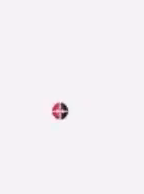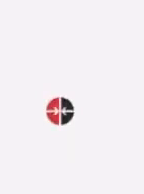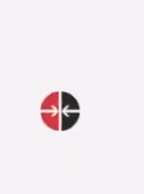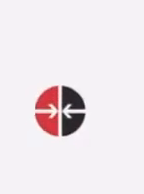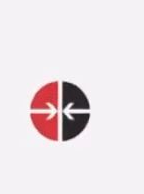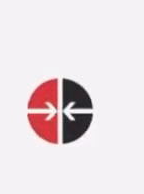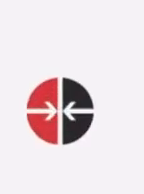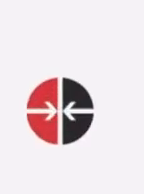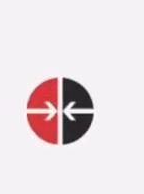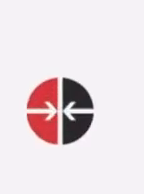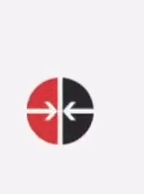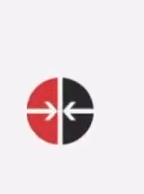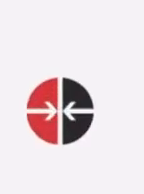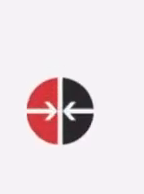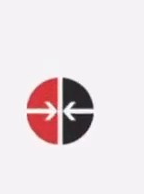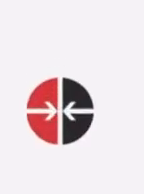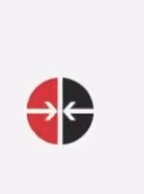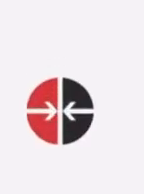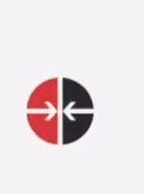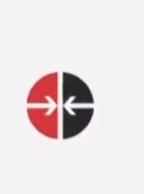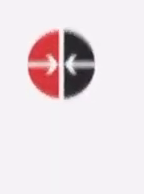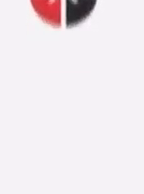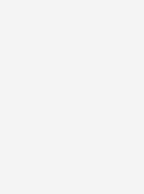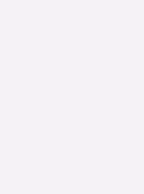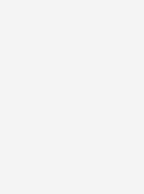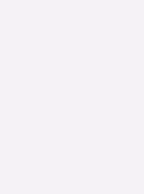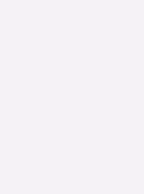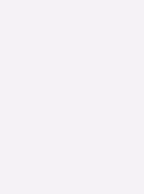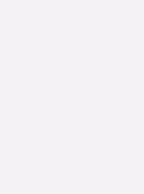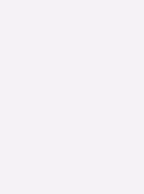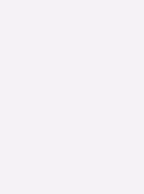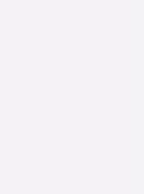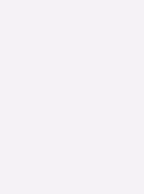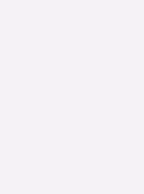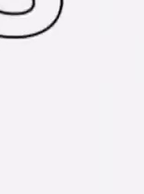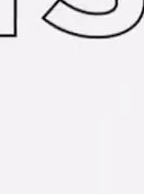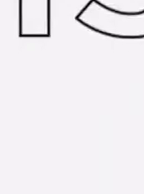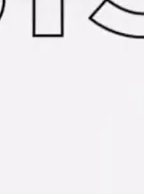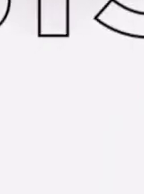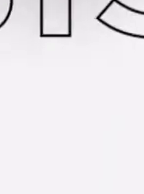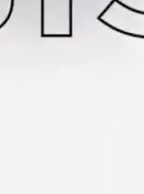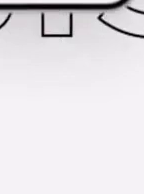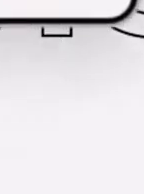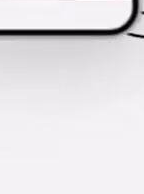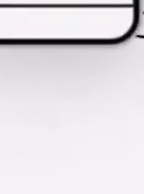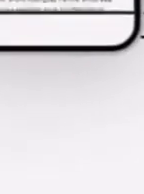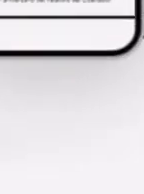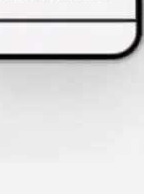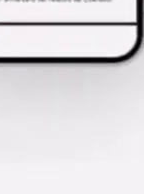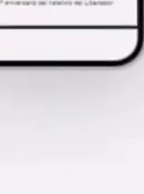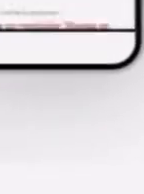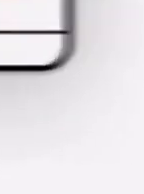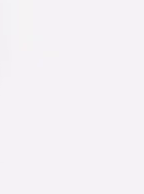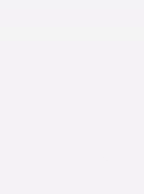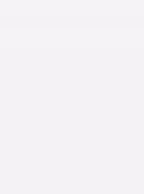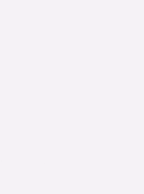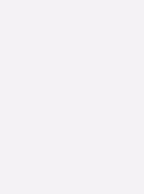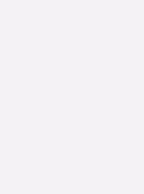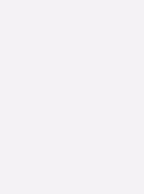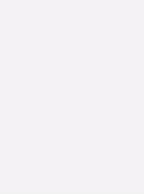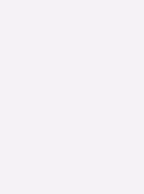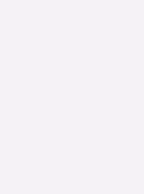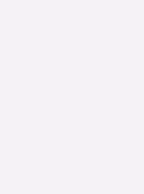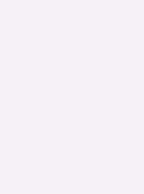nosotros al alcance de un clic o en la pantalla de tu móvil las noticias de Cuba y el mundo el análisis a profundidad de los